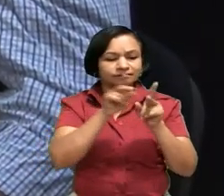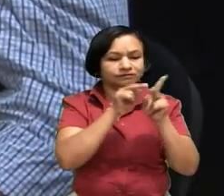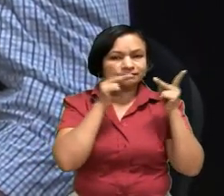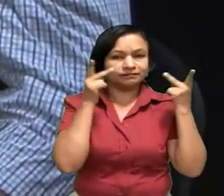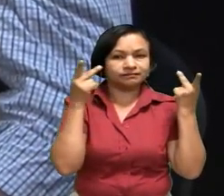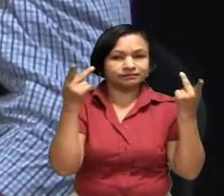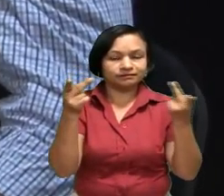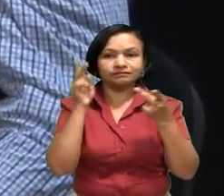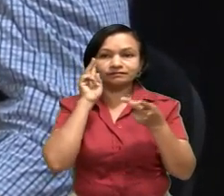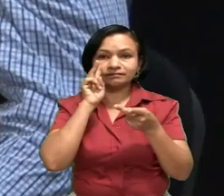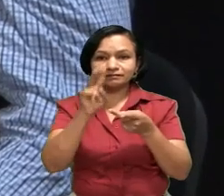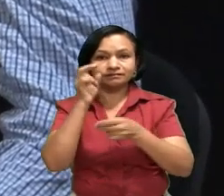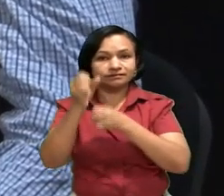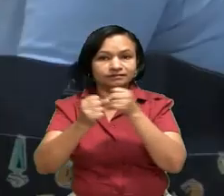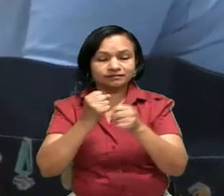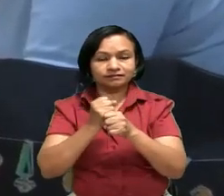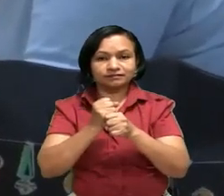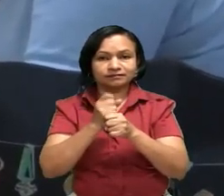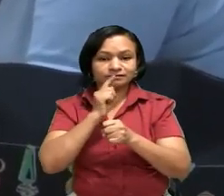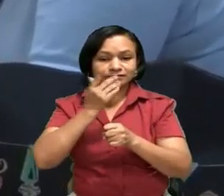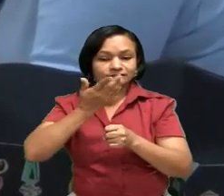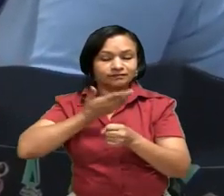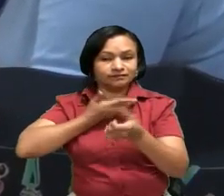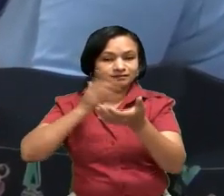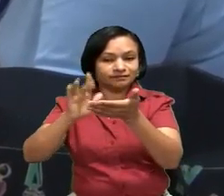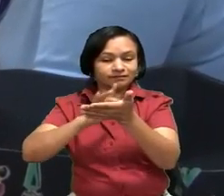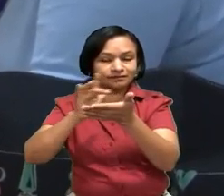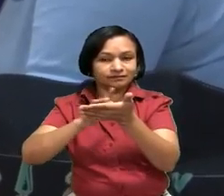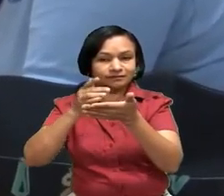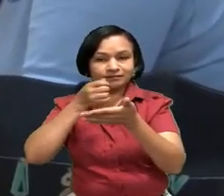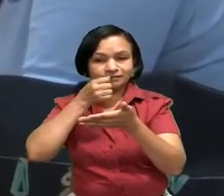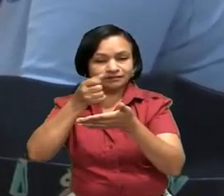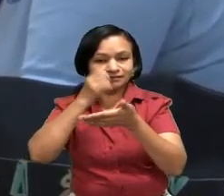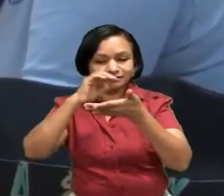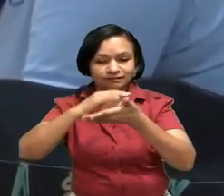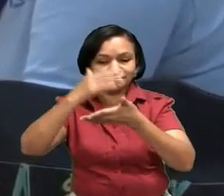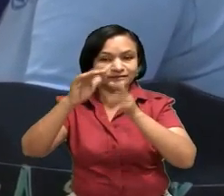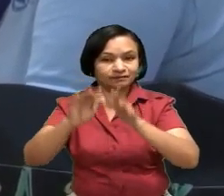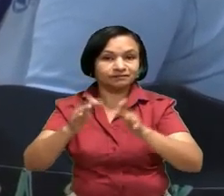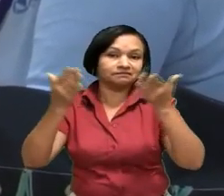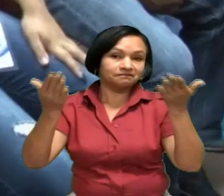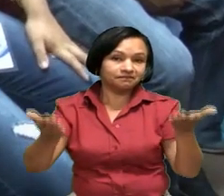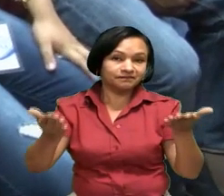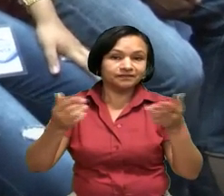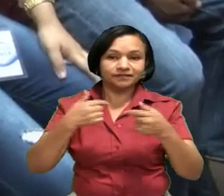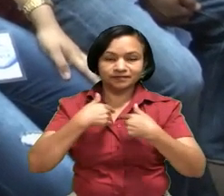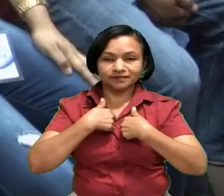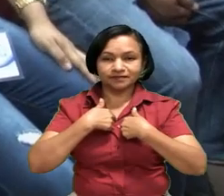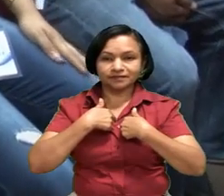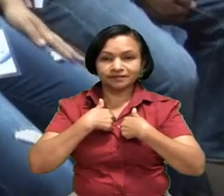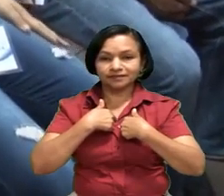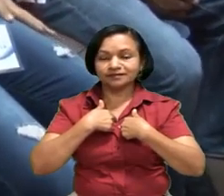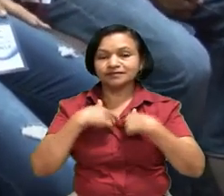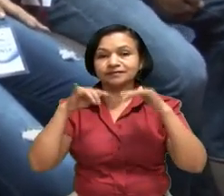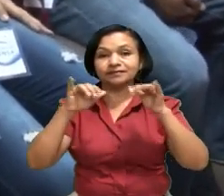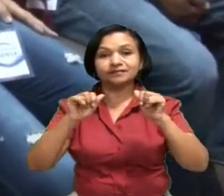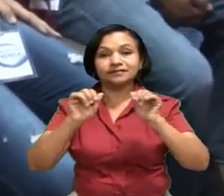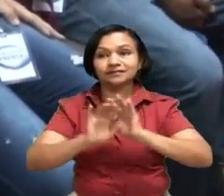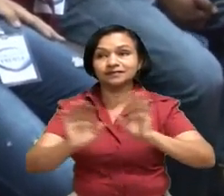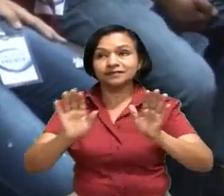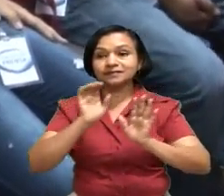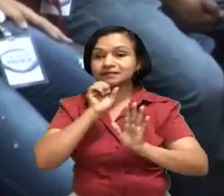increíble que a ella hay gente que no le gusta pues bueno yo estoy yo ya estoy en el gallito